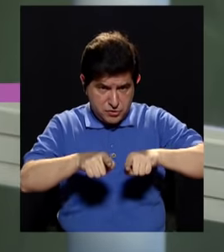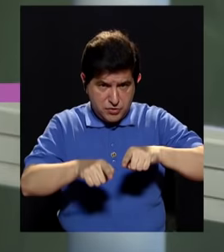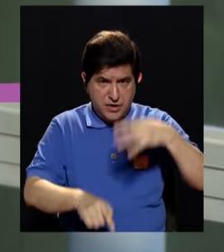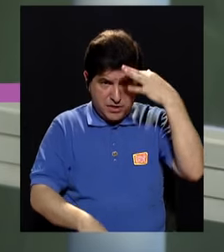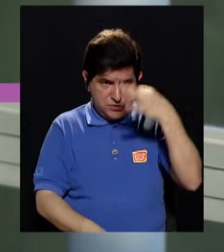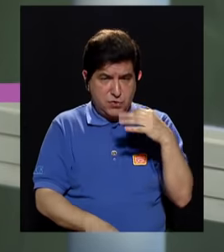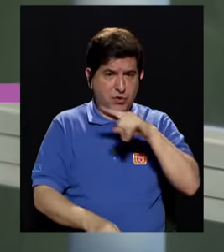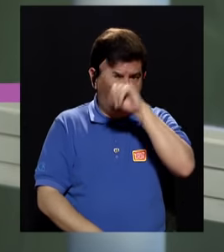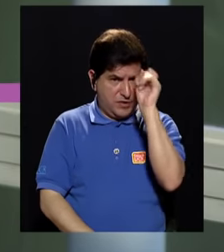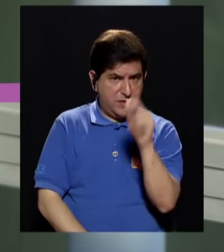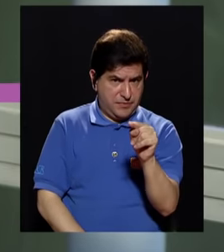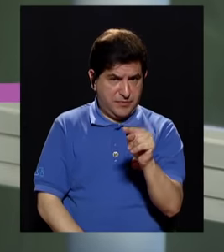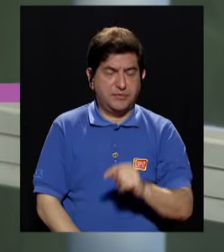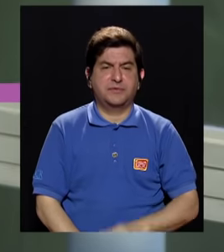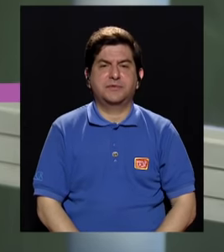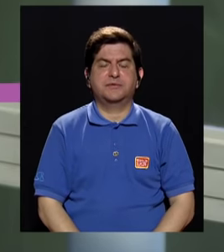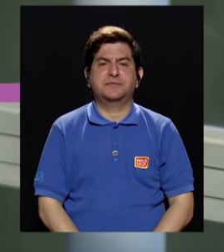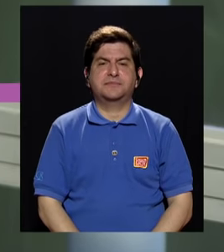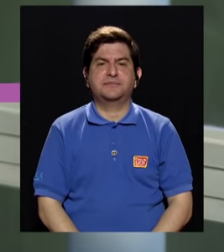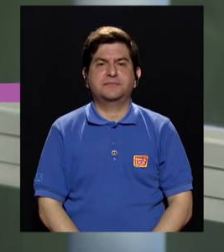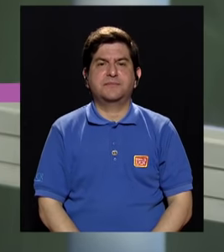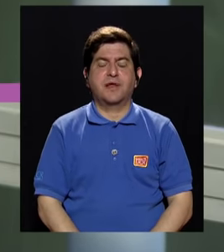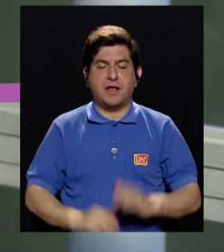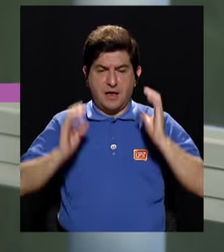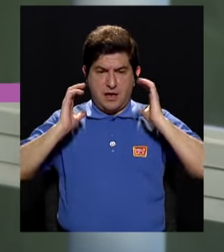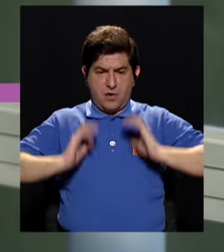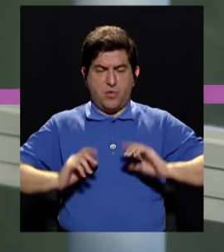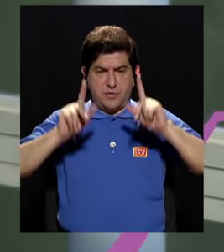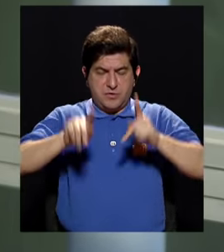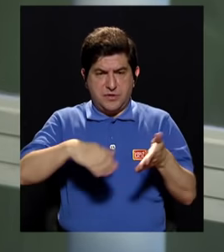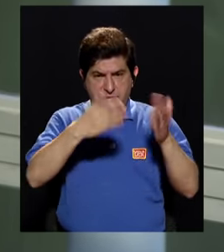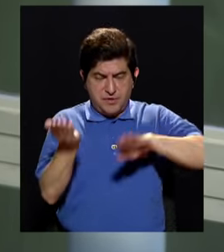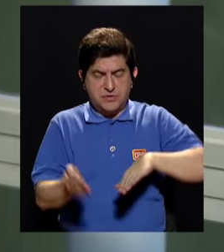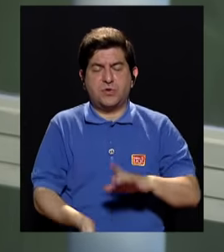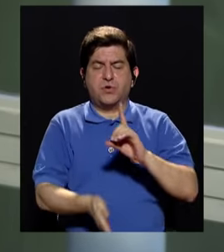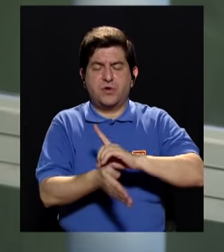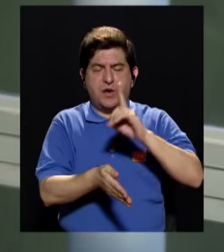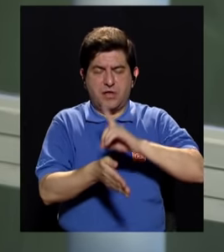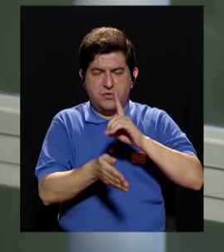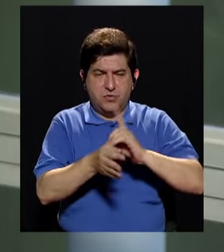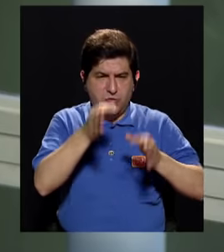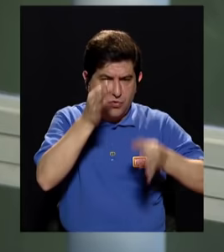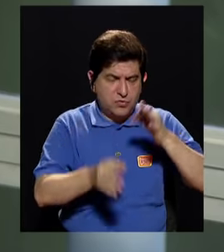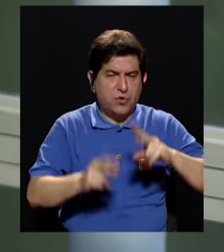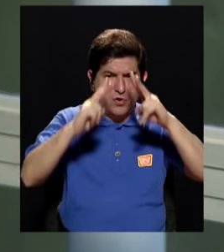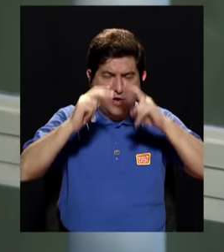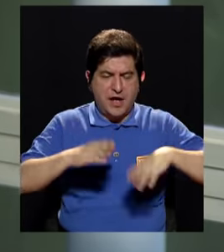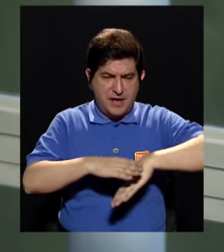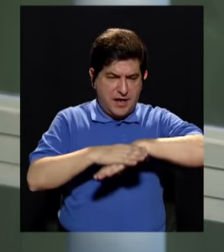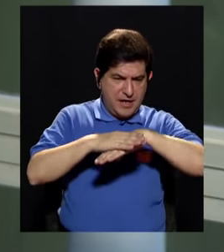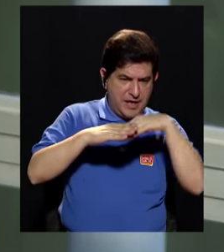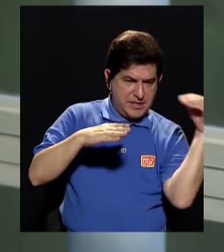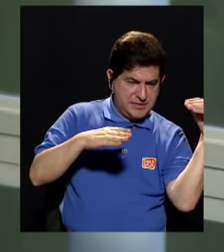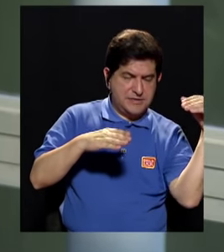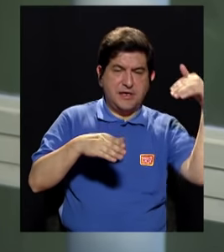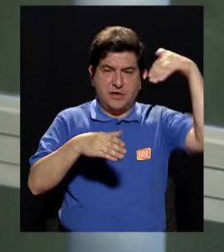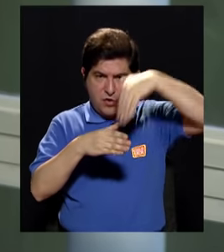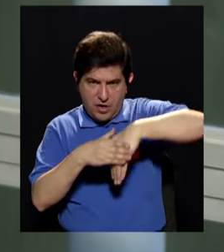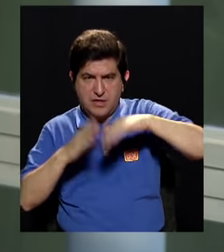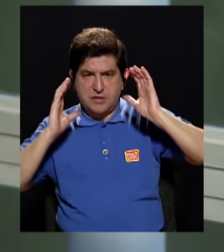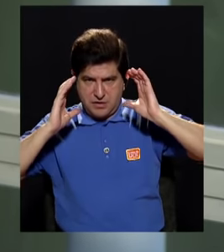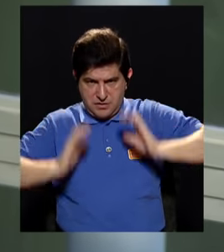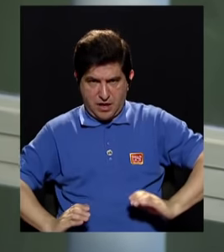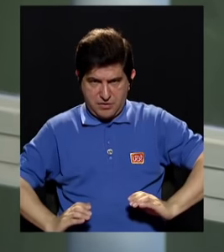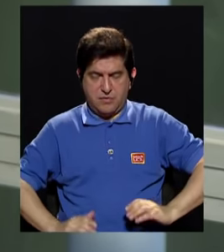pregunta me imagino en el caso de los cadáveres lo que el médico forense tiene que hacer es un examen externo y un examen interno del